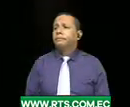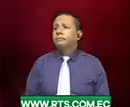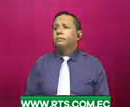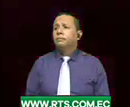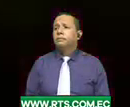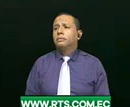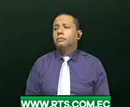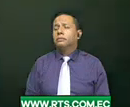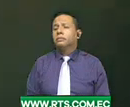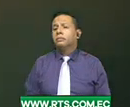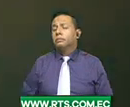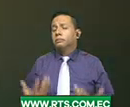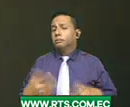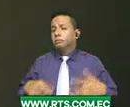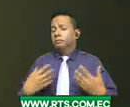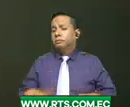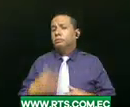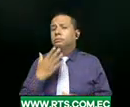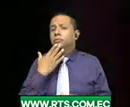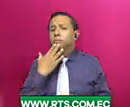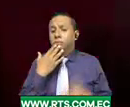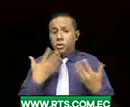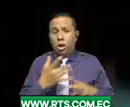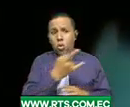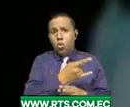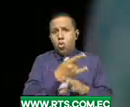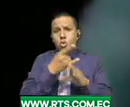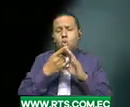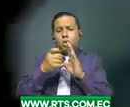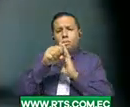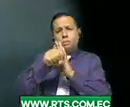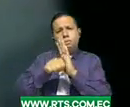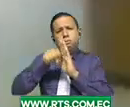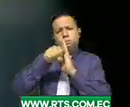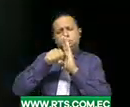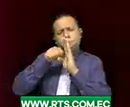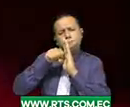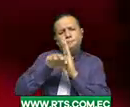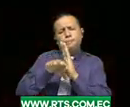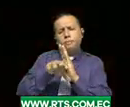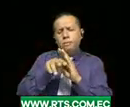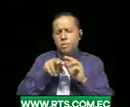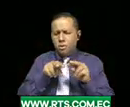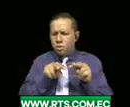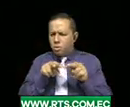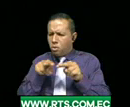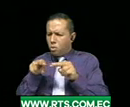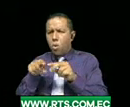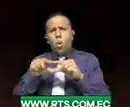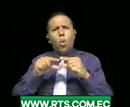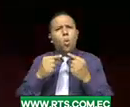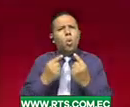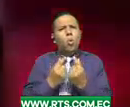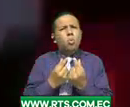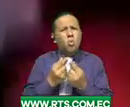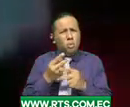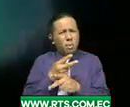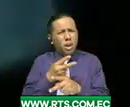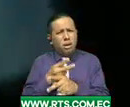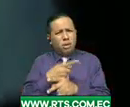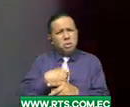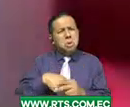En torno a estos hechos se hizo viral un video en el que se puede apreciar a grupos delincuenciales realizando disparos y